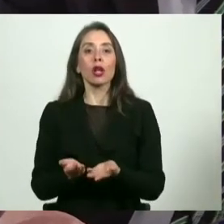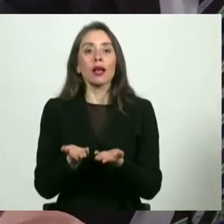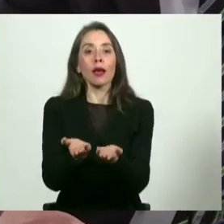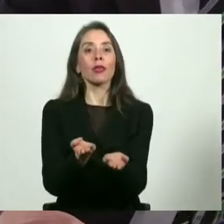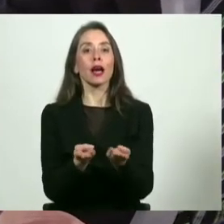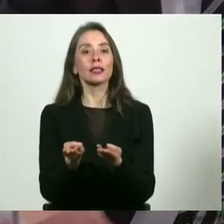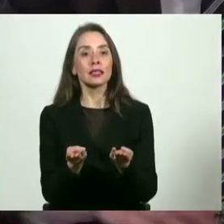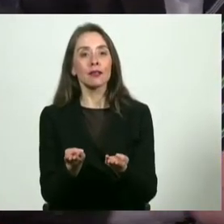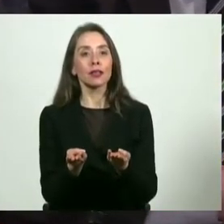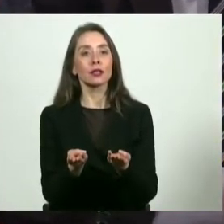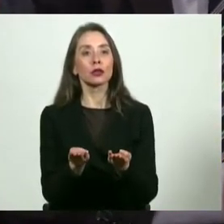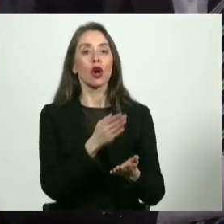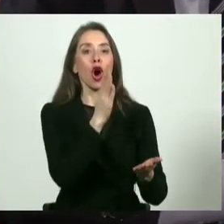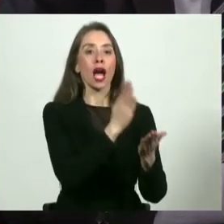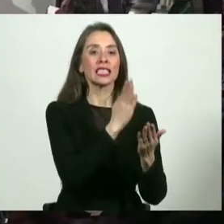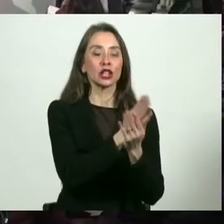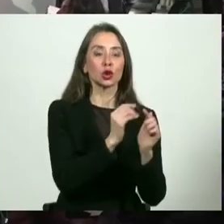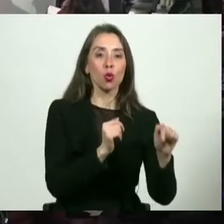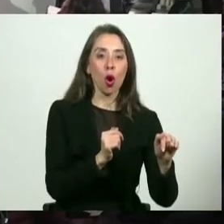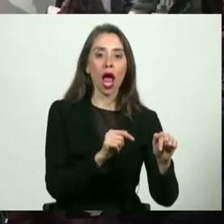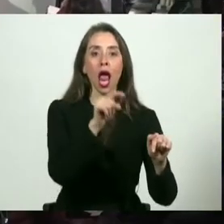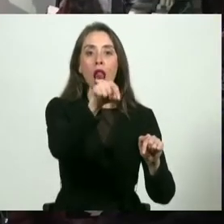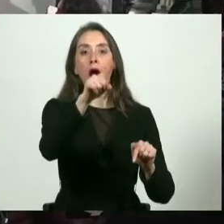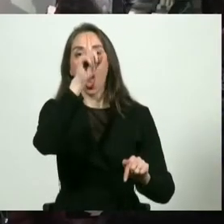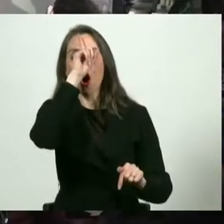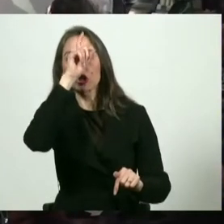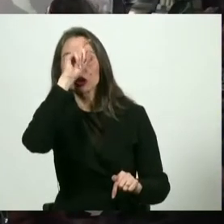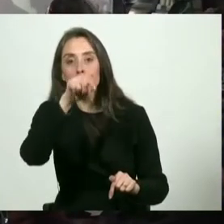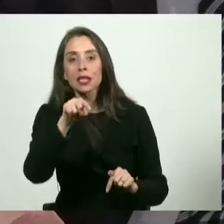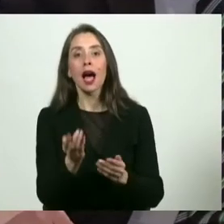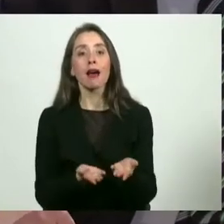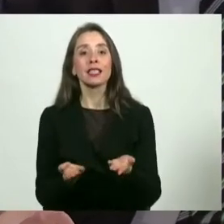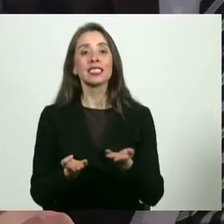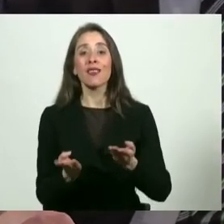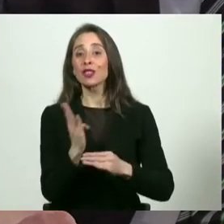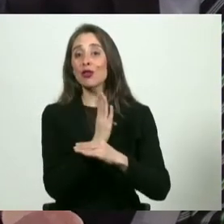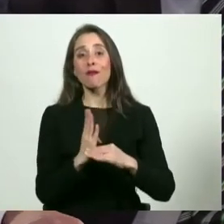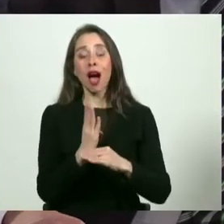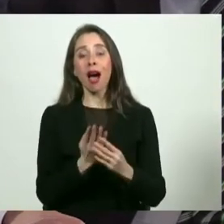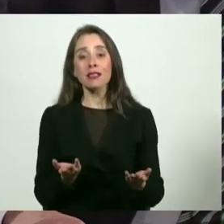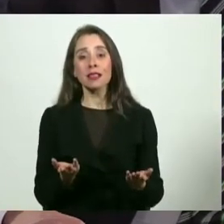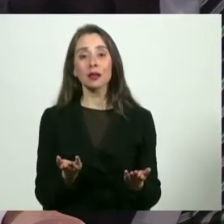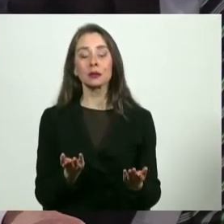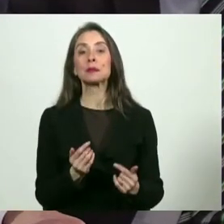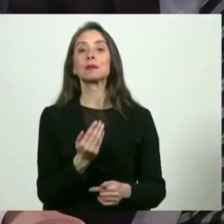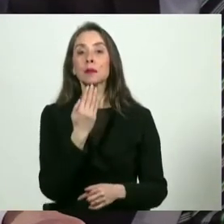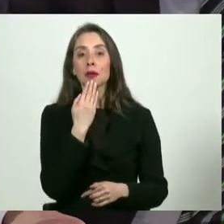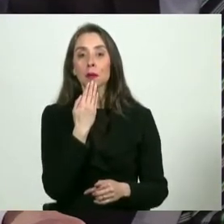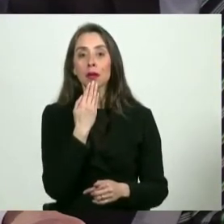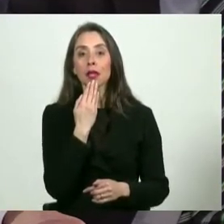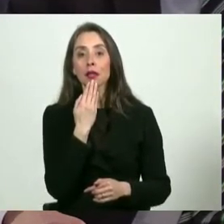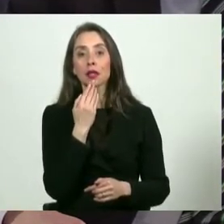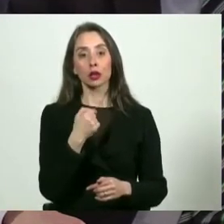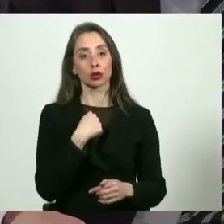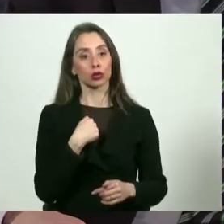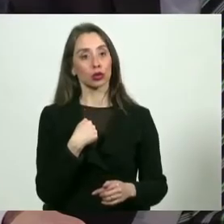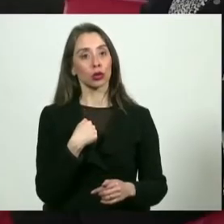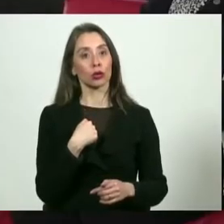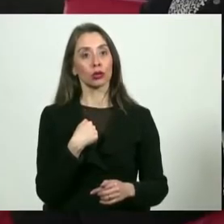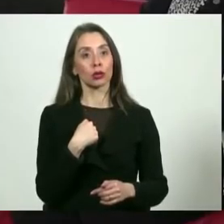donde es el eje fundamental de lo que puede significar una inclusión laboral de dignidad de la persona